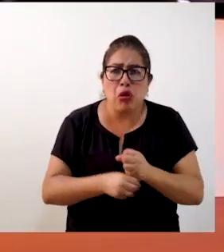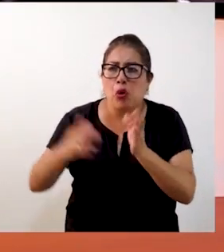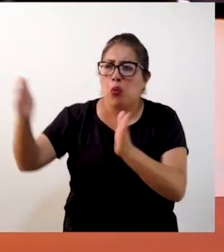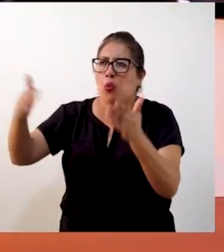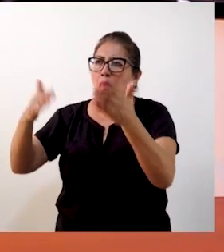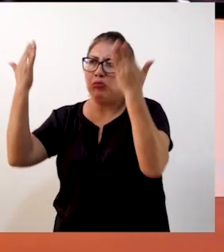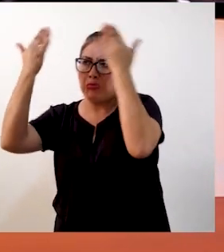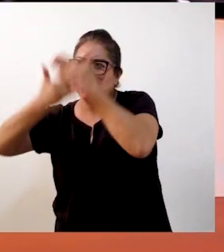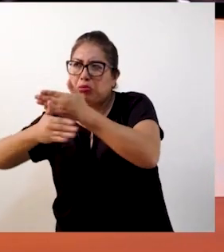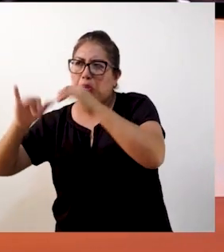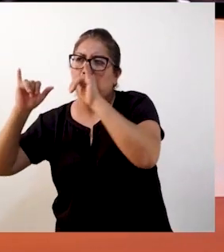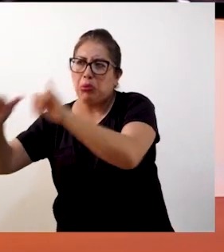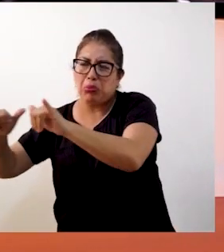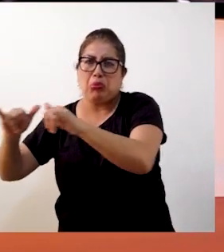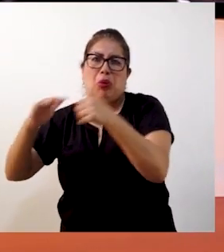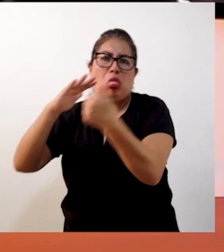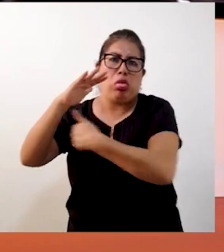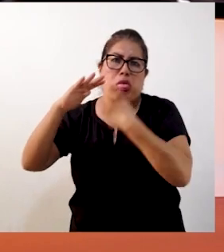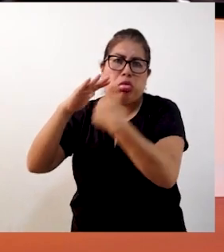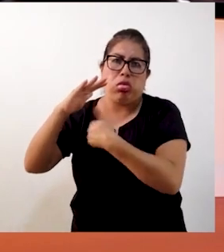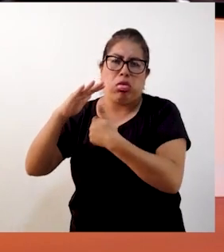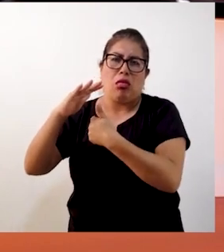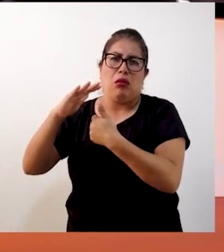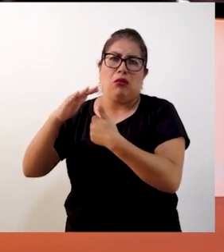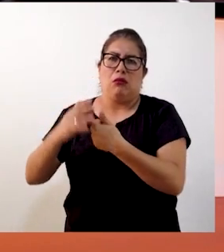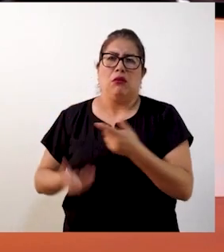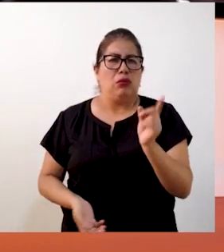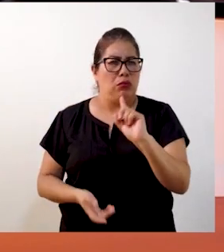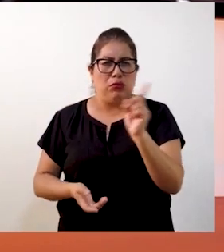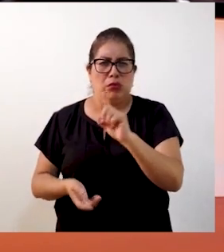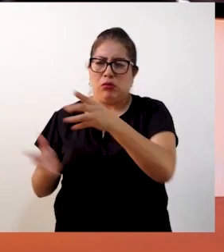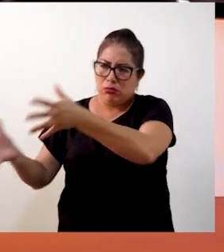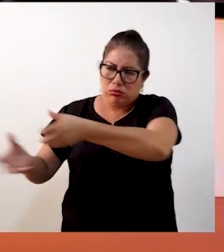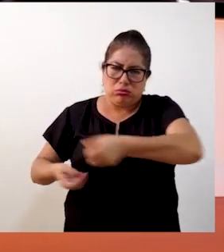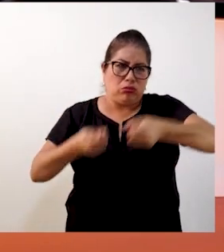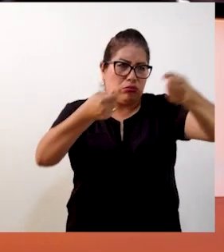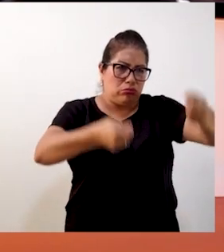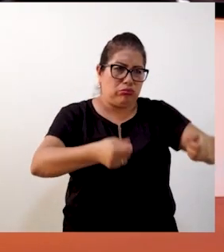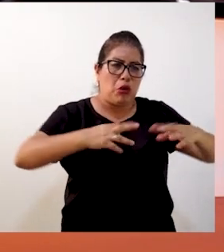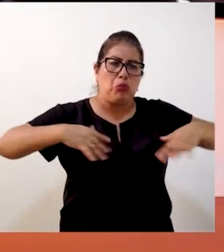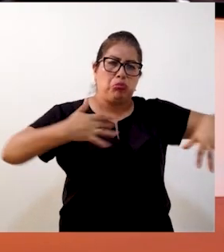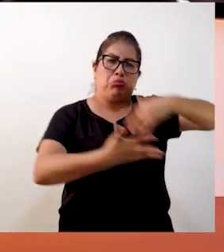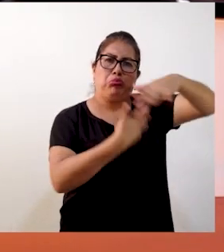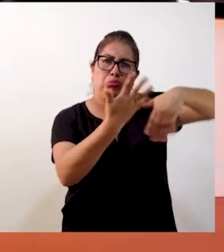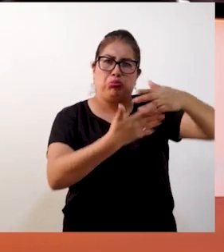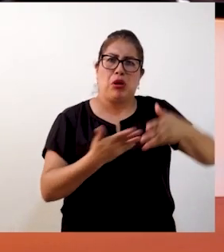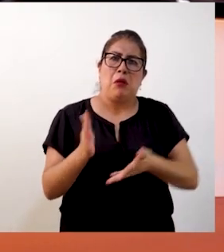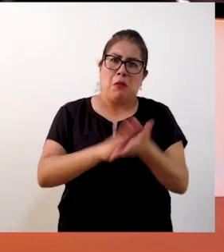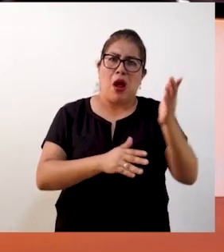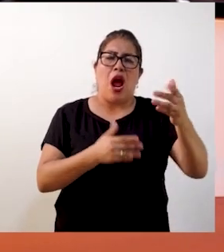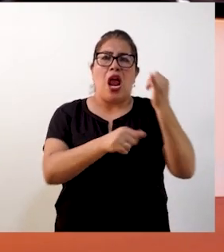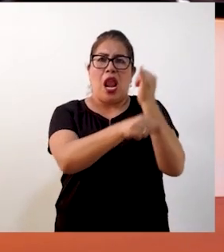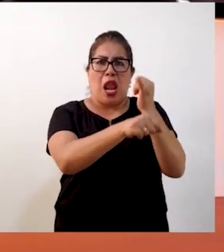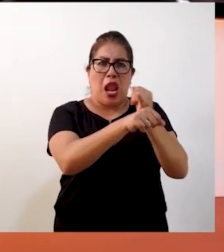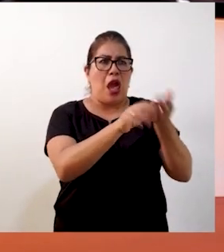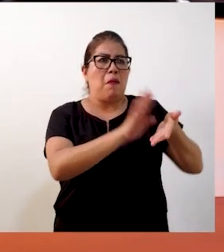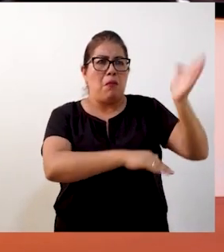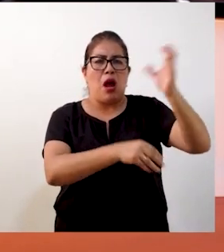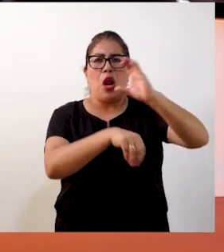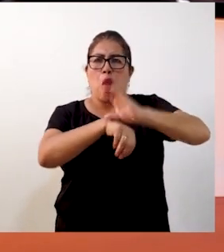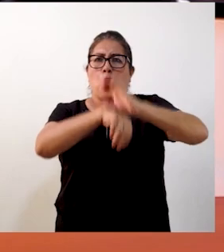oscuro y con la luz apagada. No es justo, tiene que salir. Y si el adulto mayor puede salir a la calle, que vaya a la iglesia, que vaya al